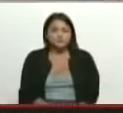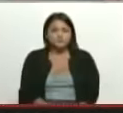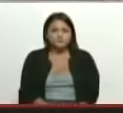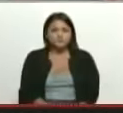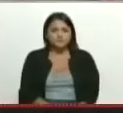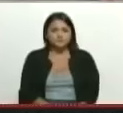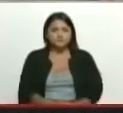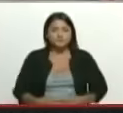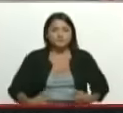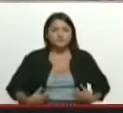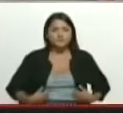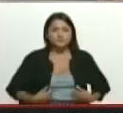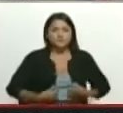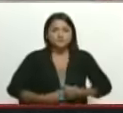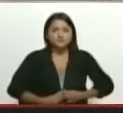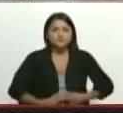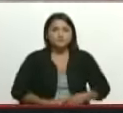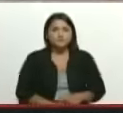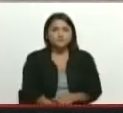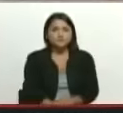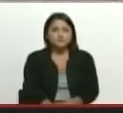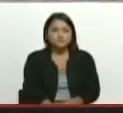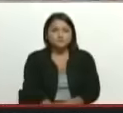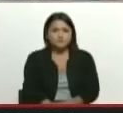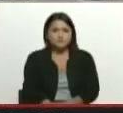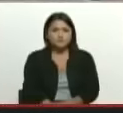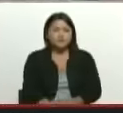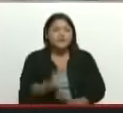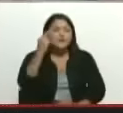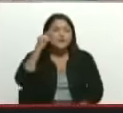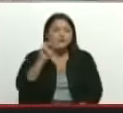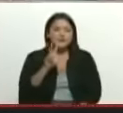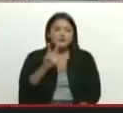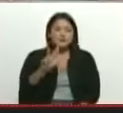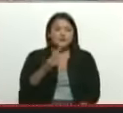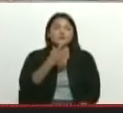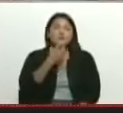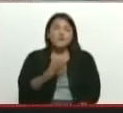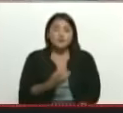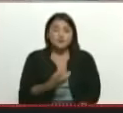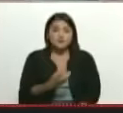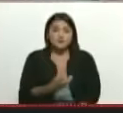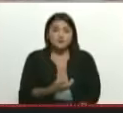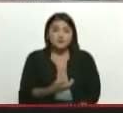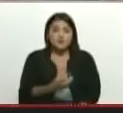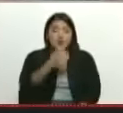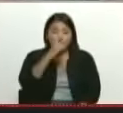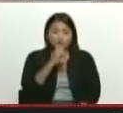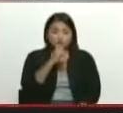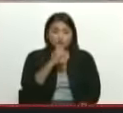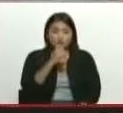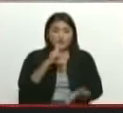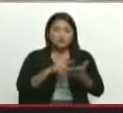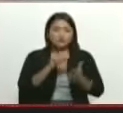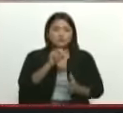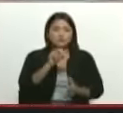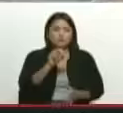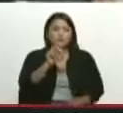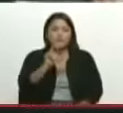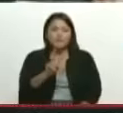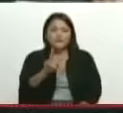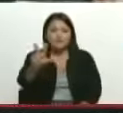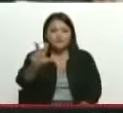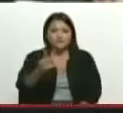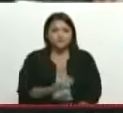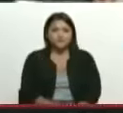consultivo de fecha 3 de diciembre del 2023.